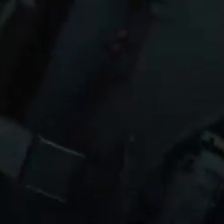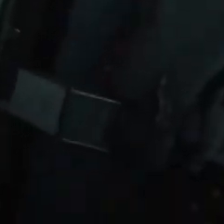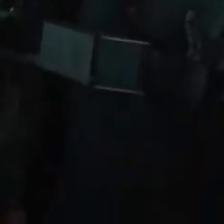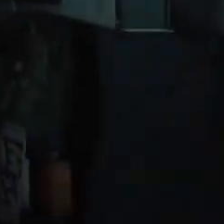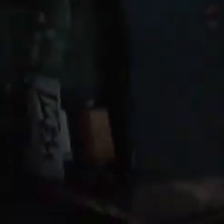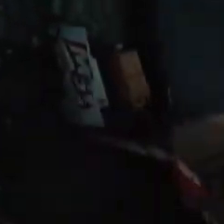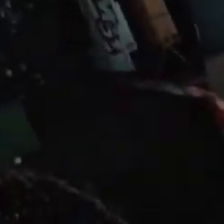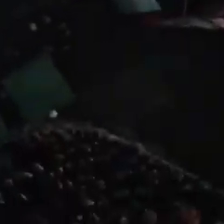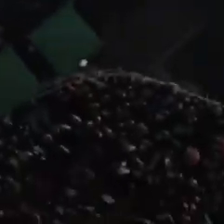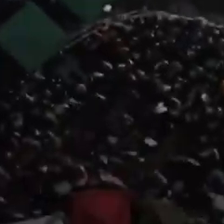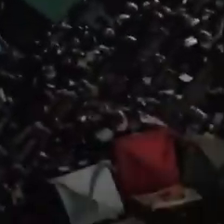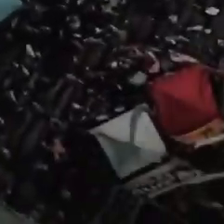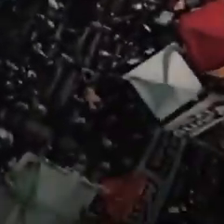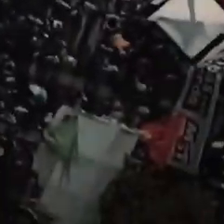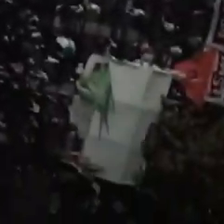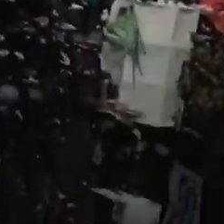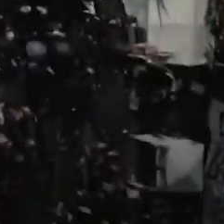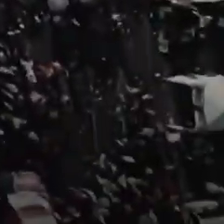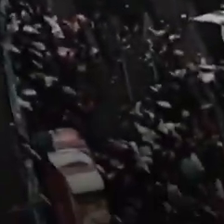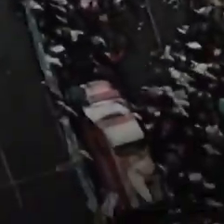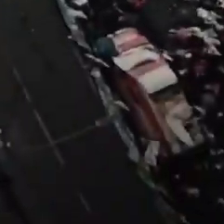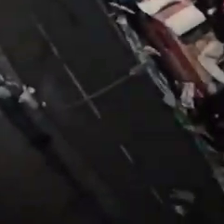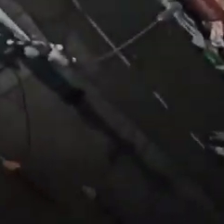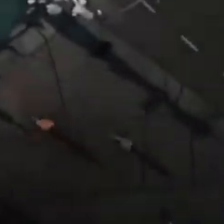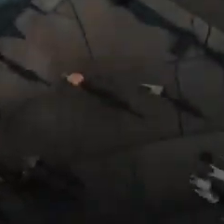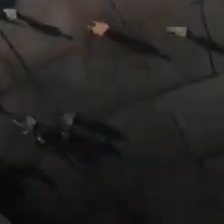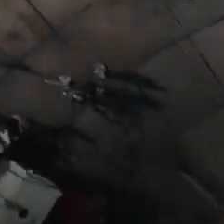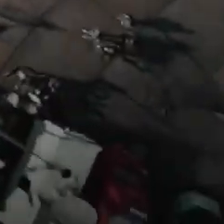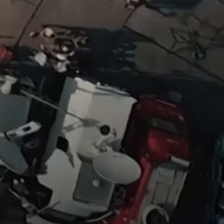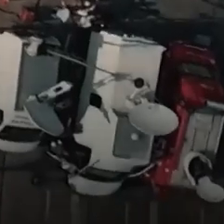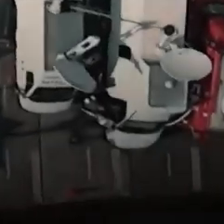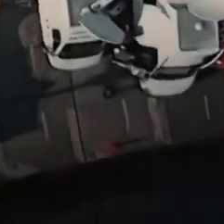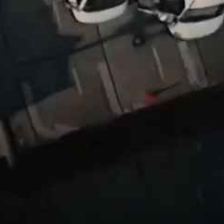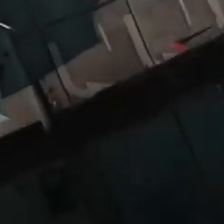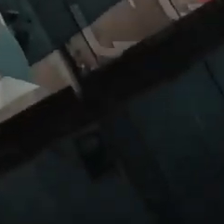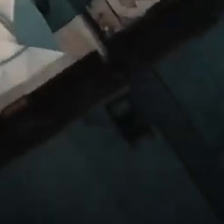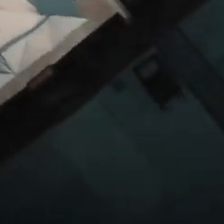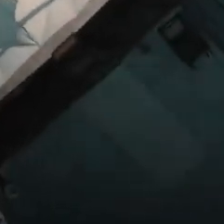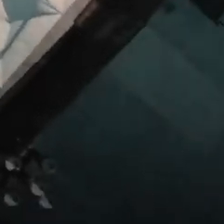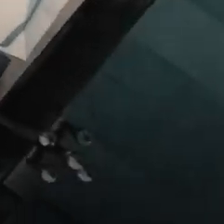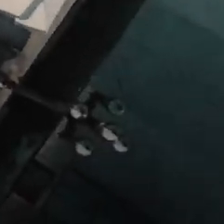El señor presidente de la Nación firmará los decretos de promulgación de la Ley